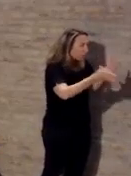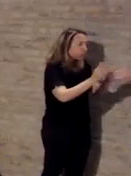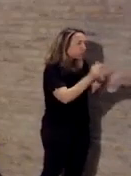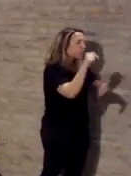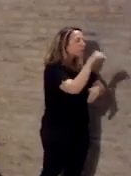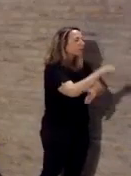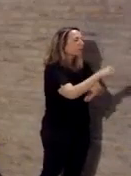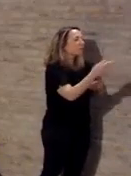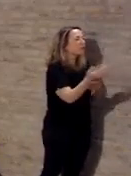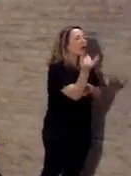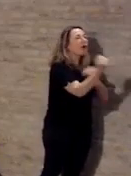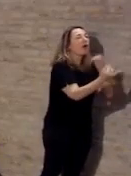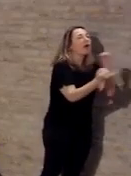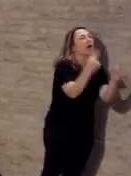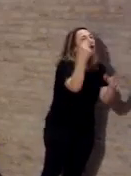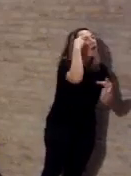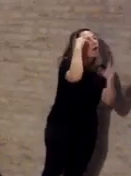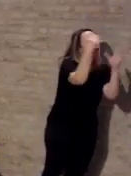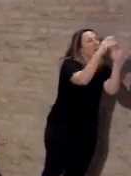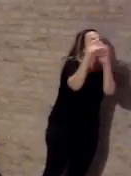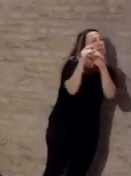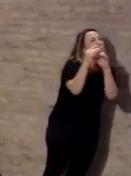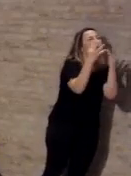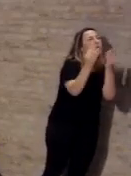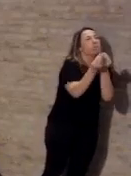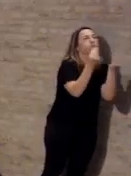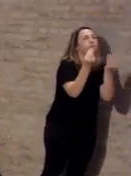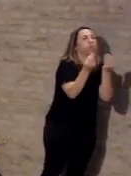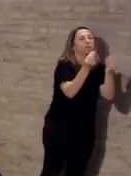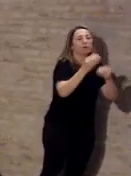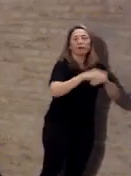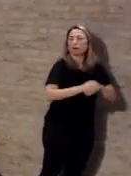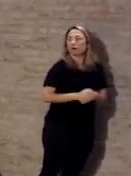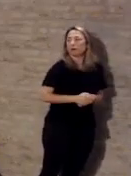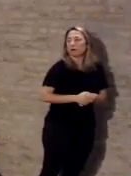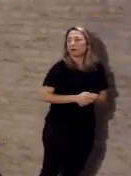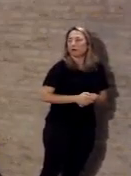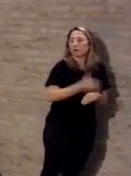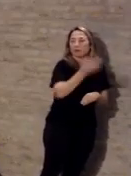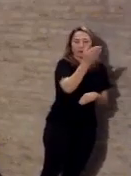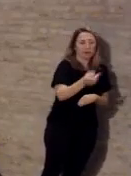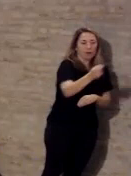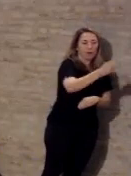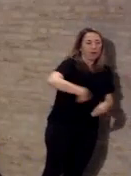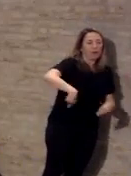violencia política y qué pudieron pensar de la violencia política